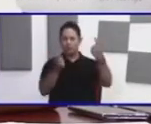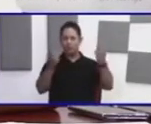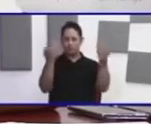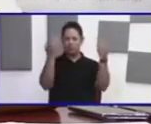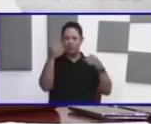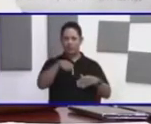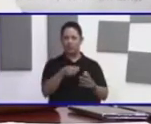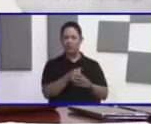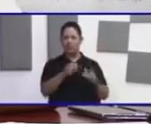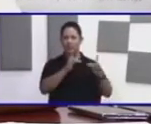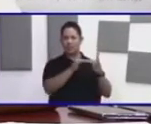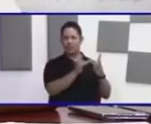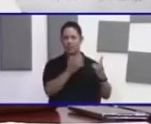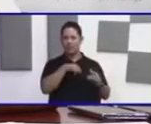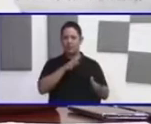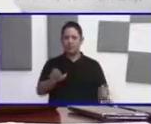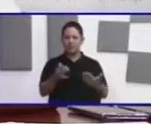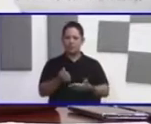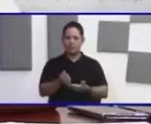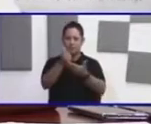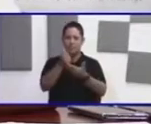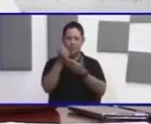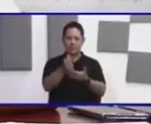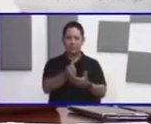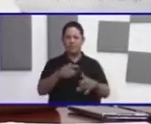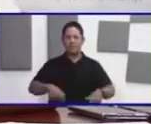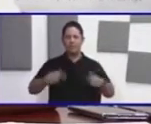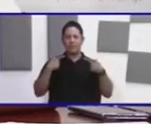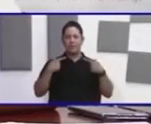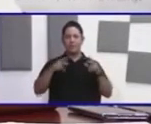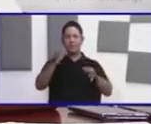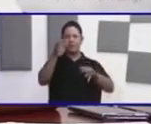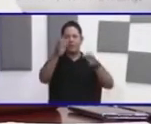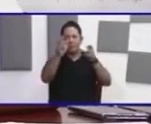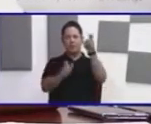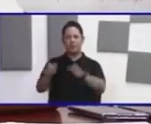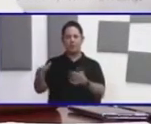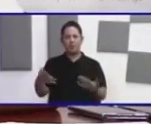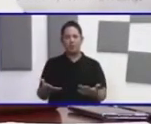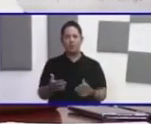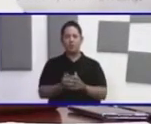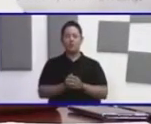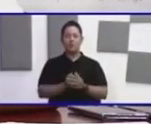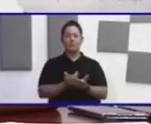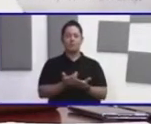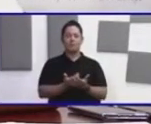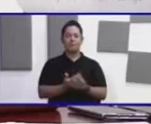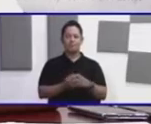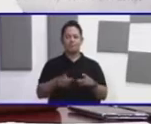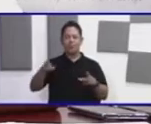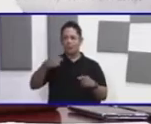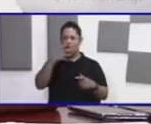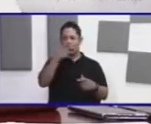que salva la vida de las personas son los equipos como los ventiladores, las bombas de difusión,